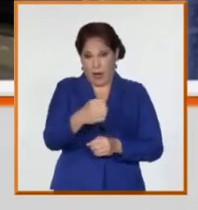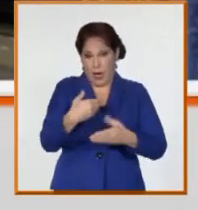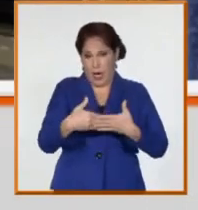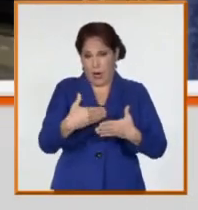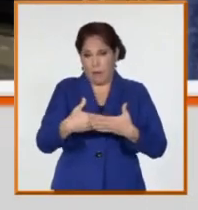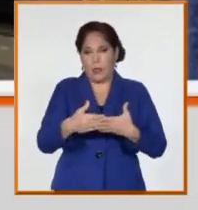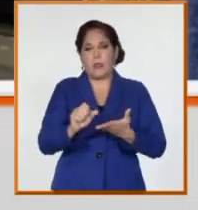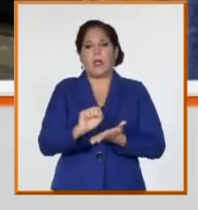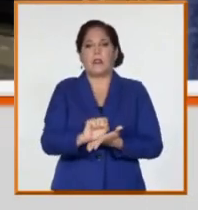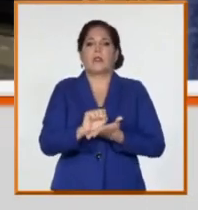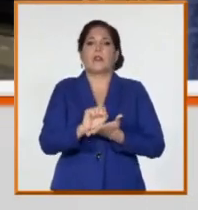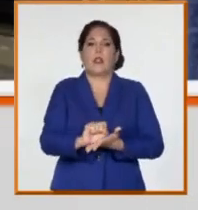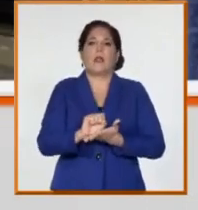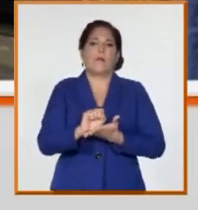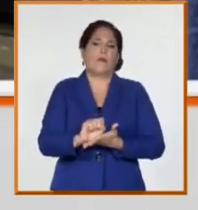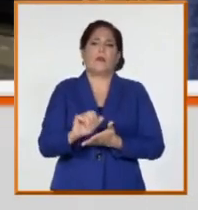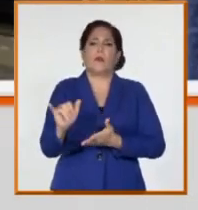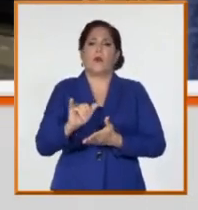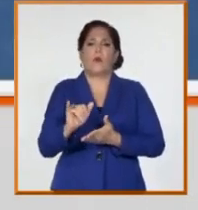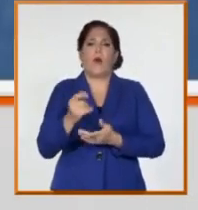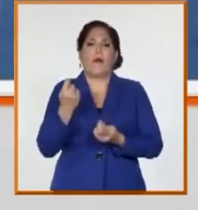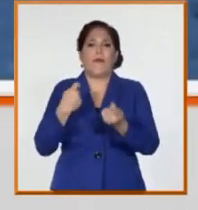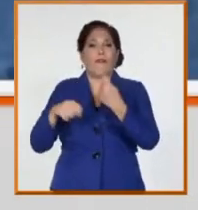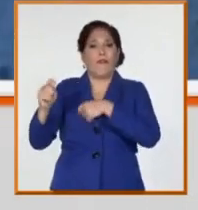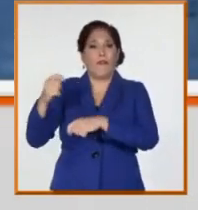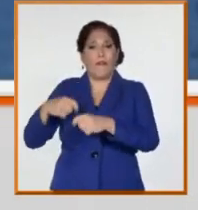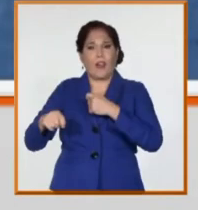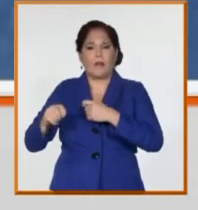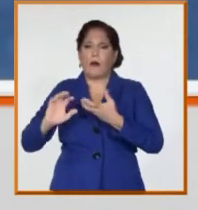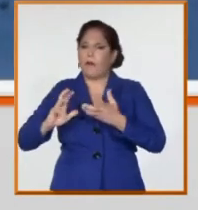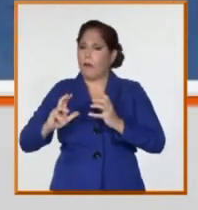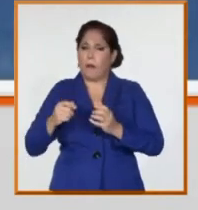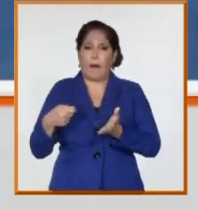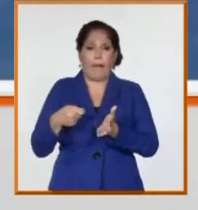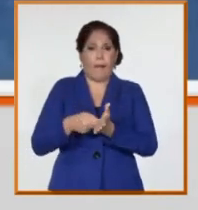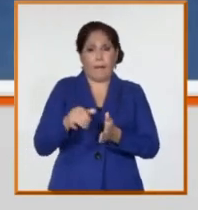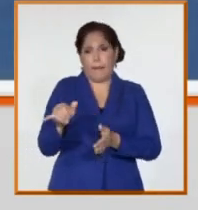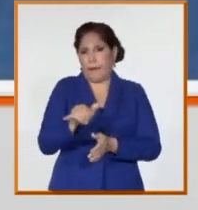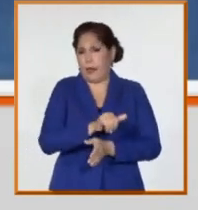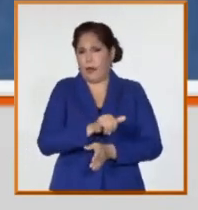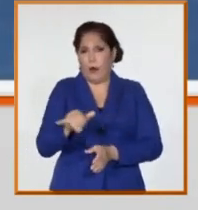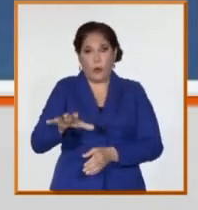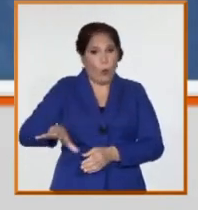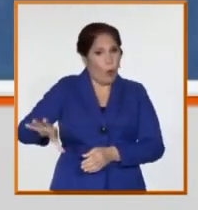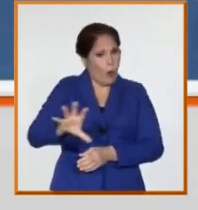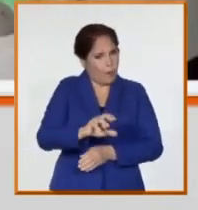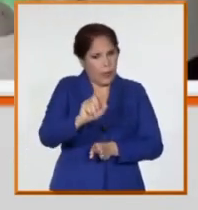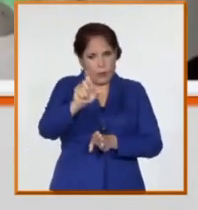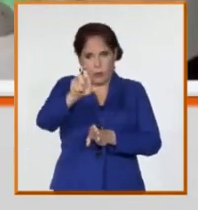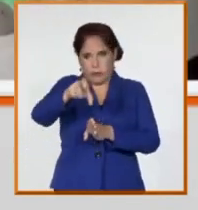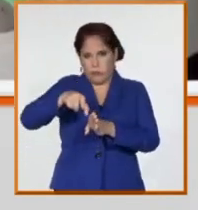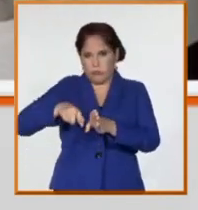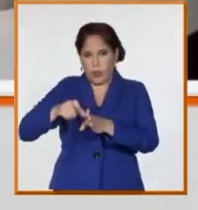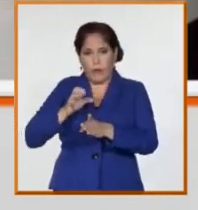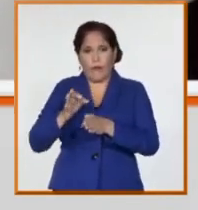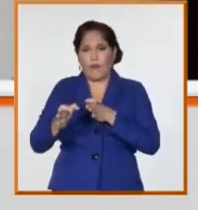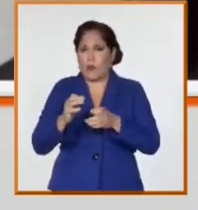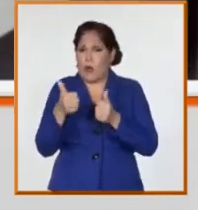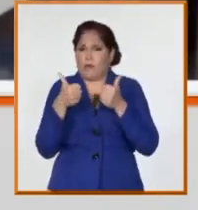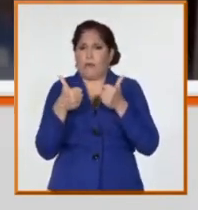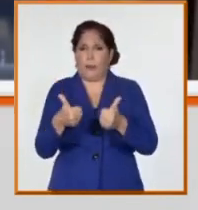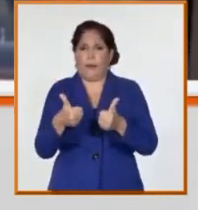servicios de importación y exportación a la forma de gestión Estatal lo tienen todos concebido de esa manera y funcionan